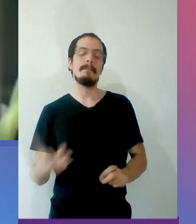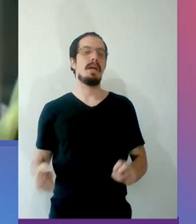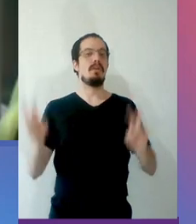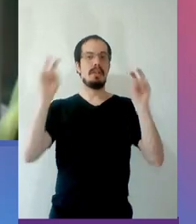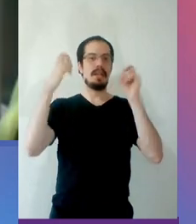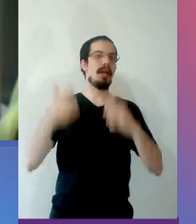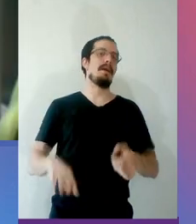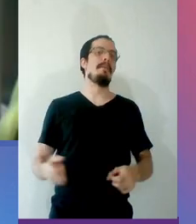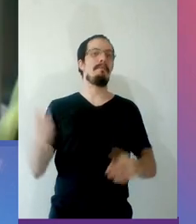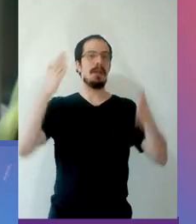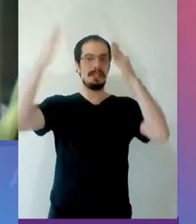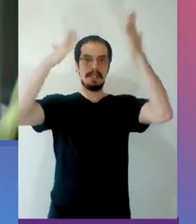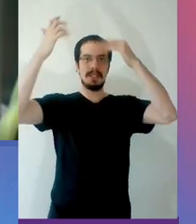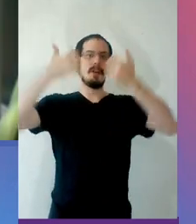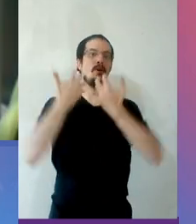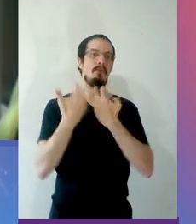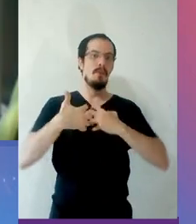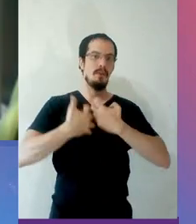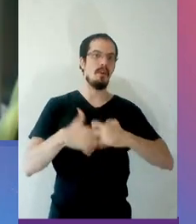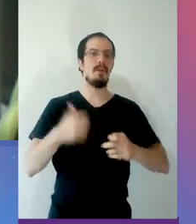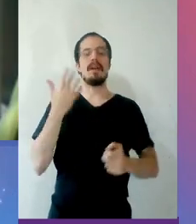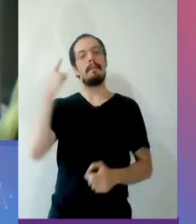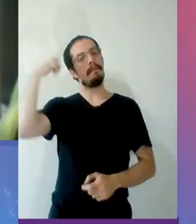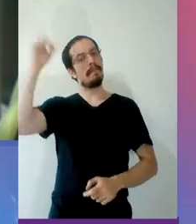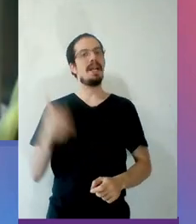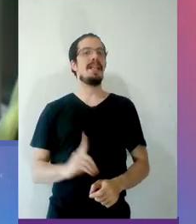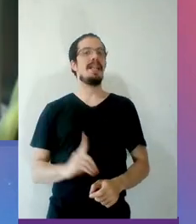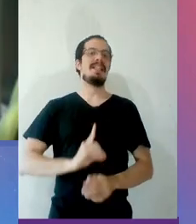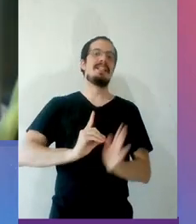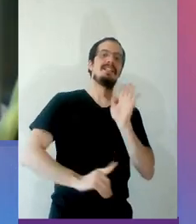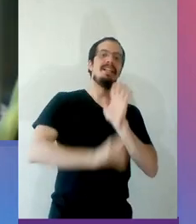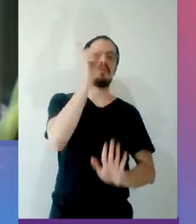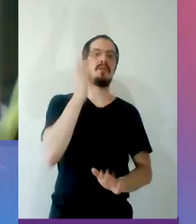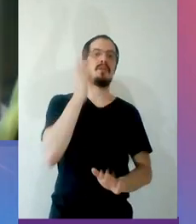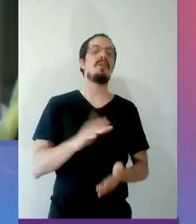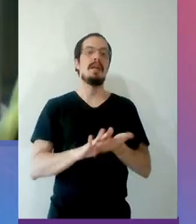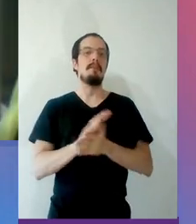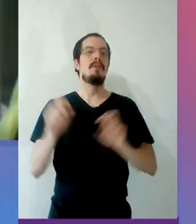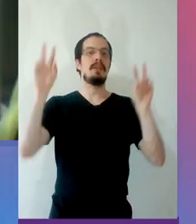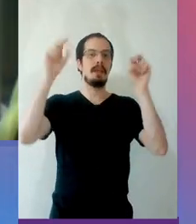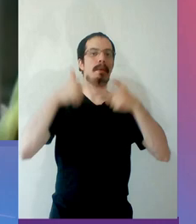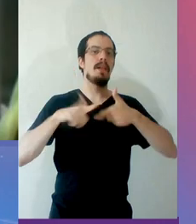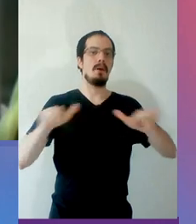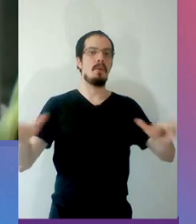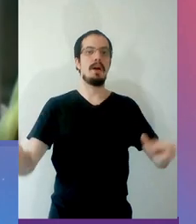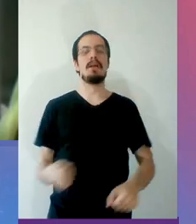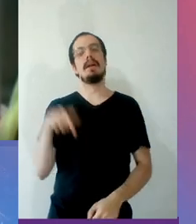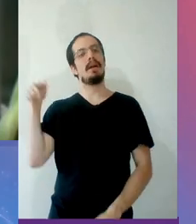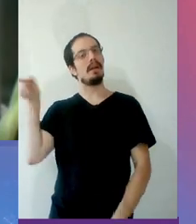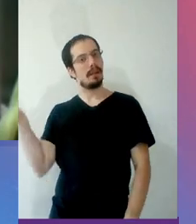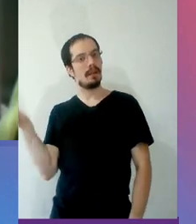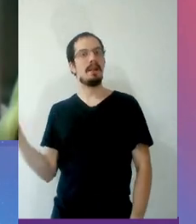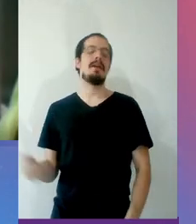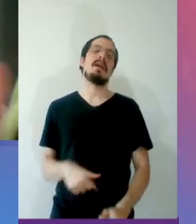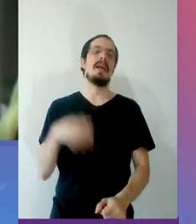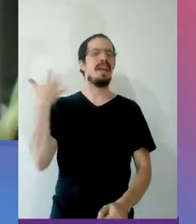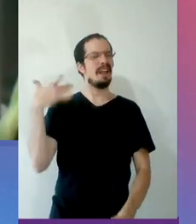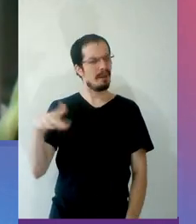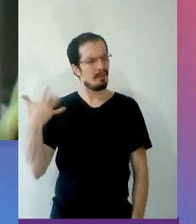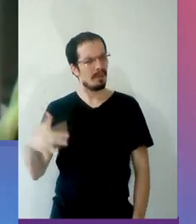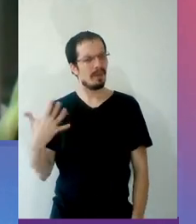ellos puedan desarrollarse. La adquisición del lenguaje, tal como lo mencionaba Verónica, o sea, qué importante